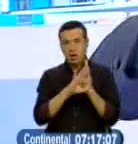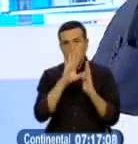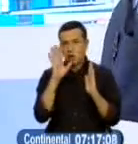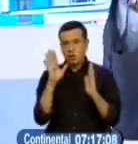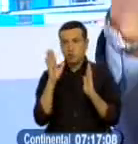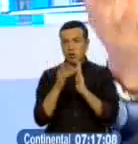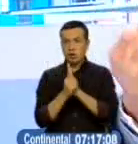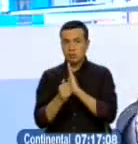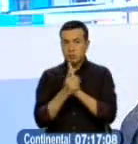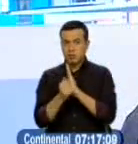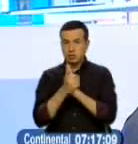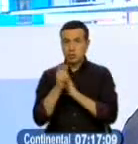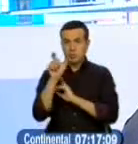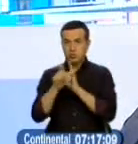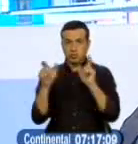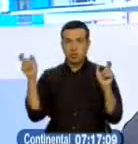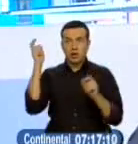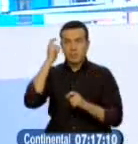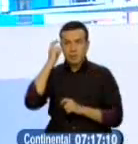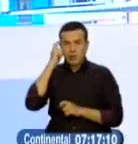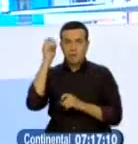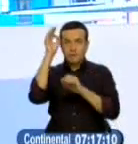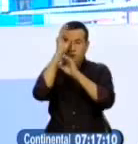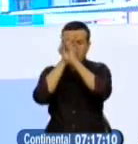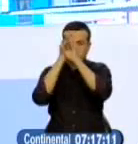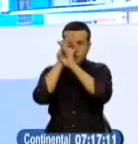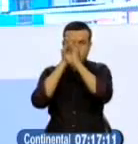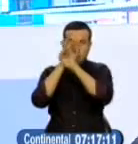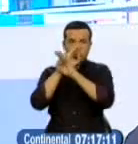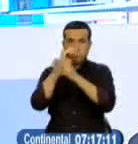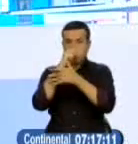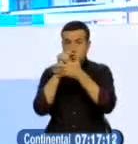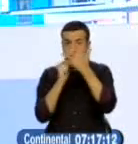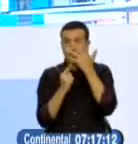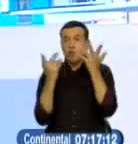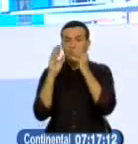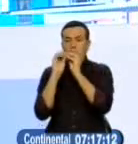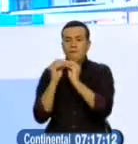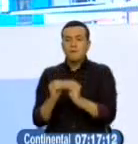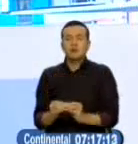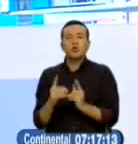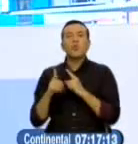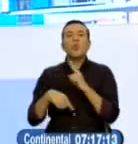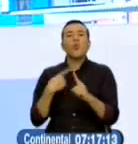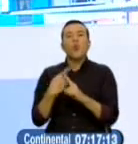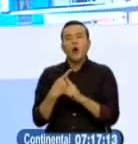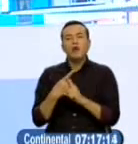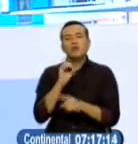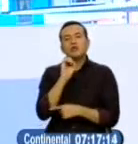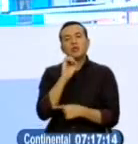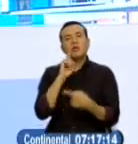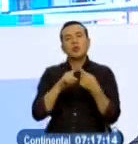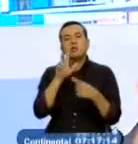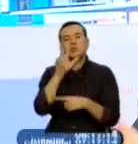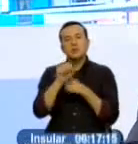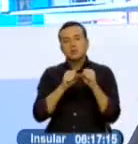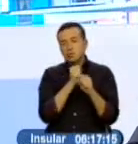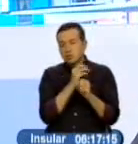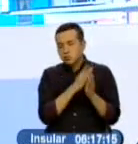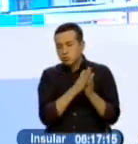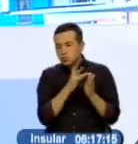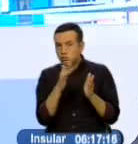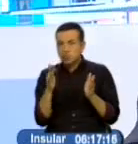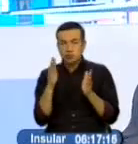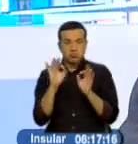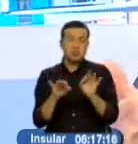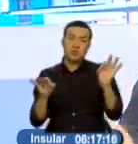las capacidades cognitivas, las destrezas de toda índole se forman en esas primeras etapas de la vida. Donde el tema de